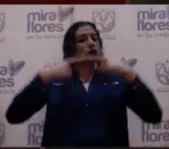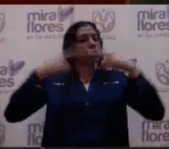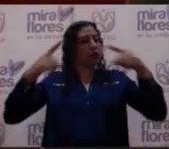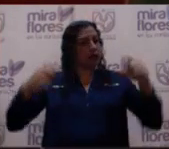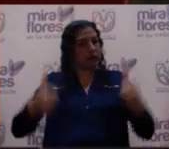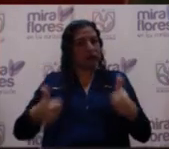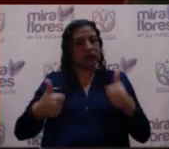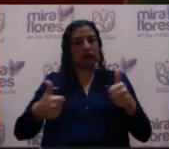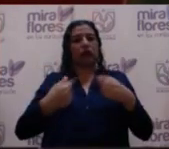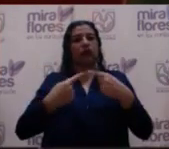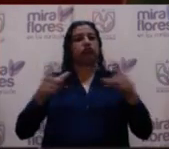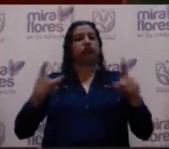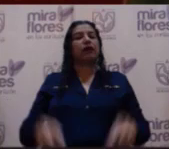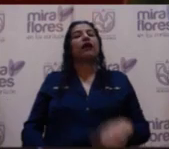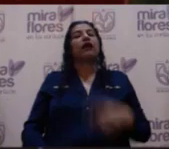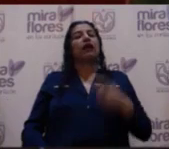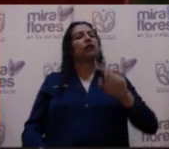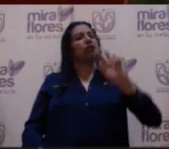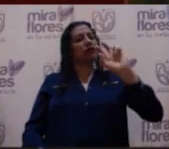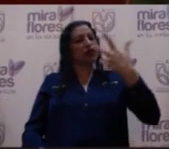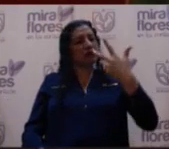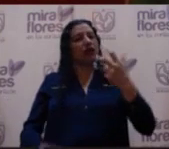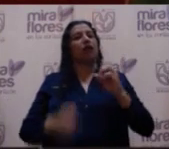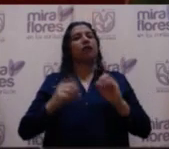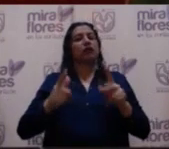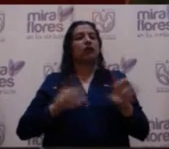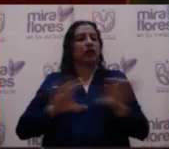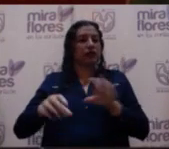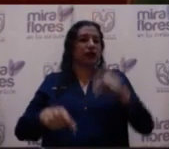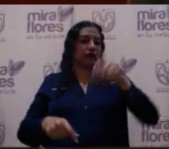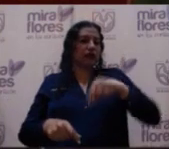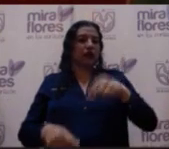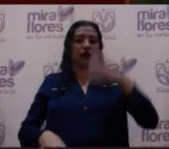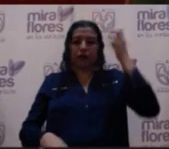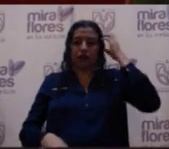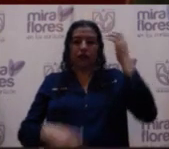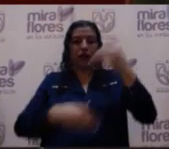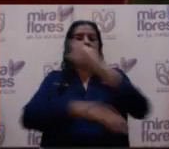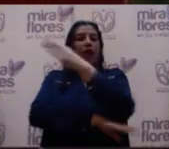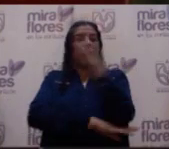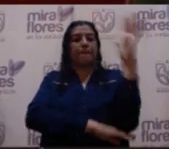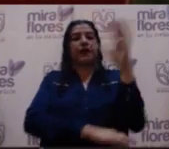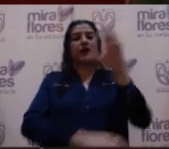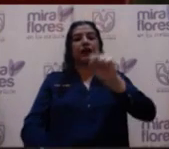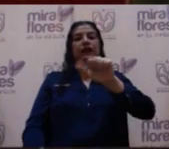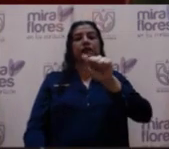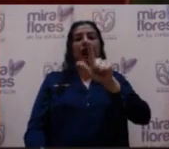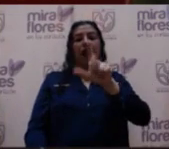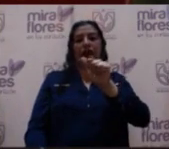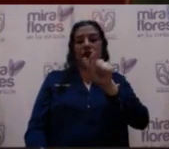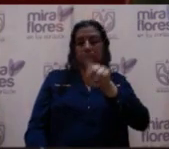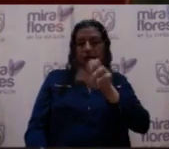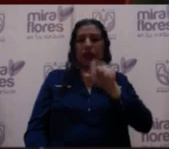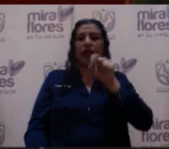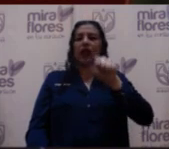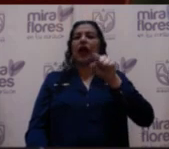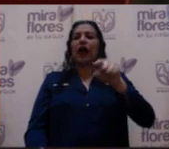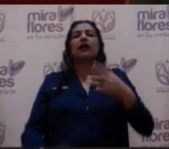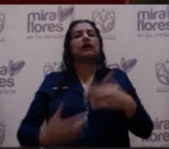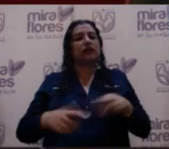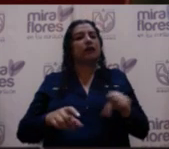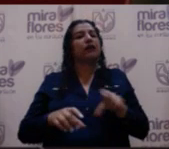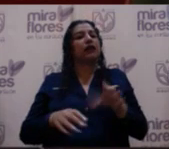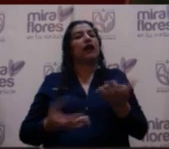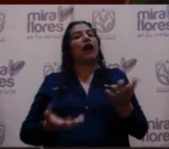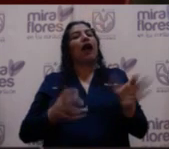un por tercera oportunidad se realiza en lo que es el Parque Salazar. Es un sitio donde se viene